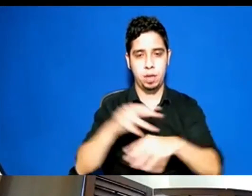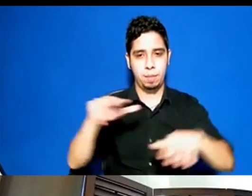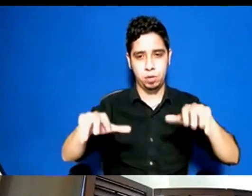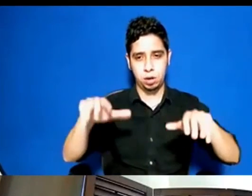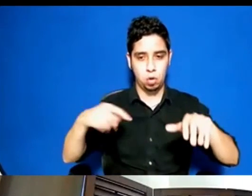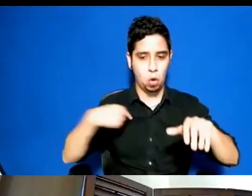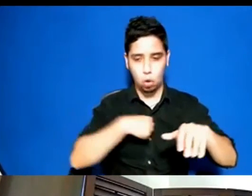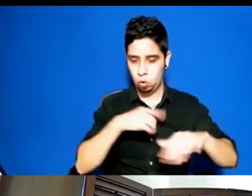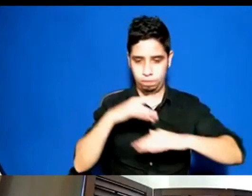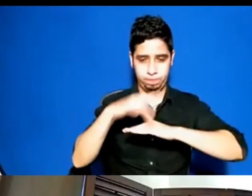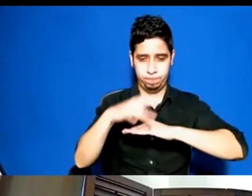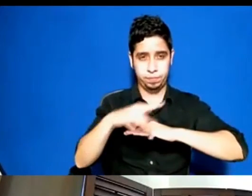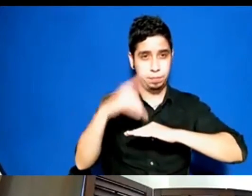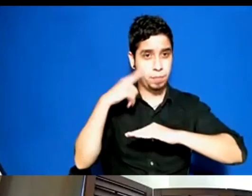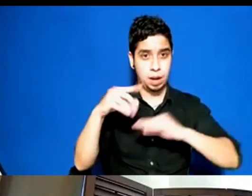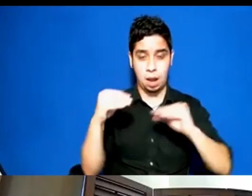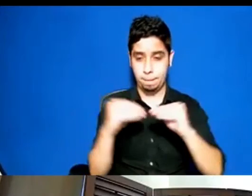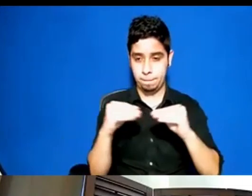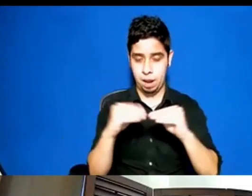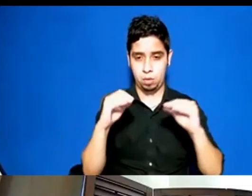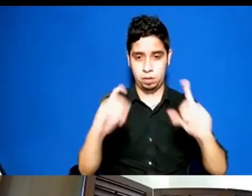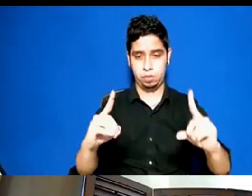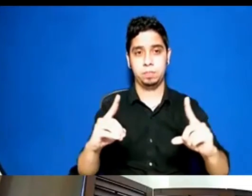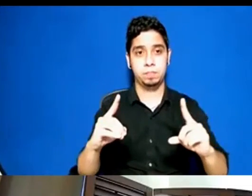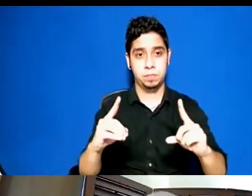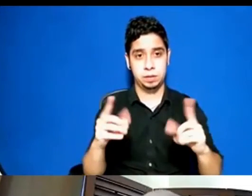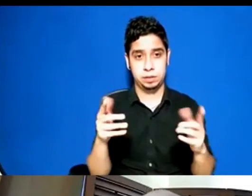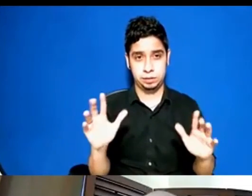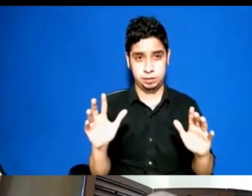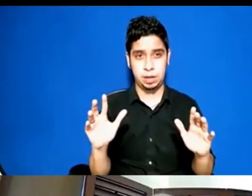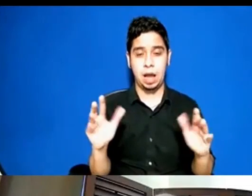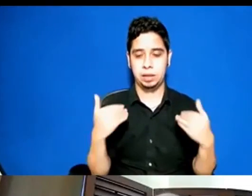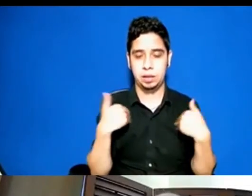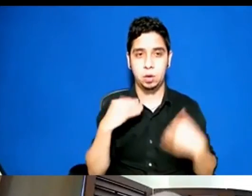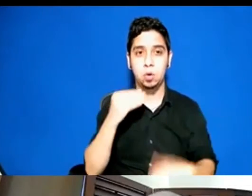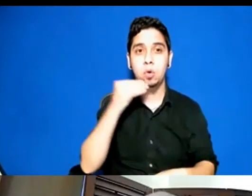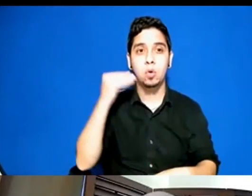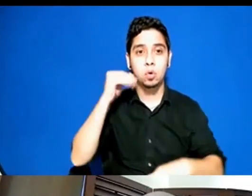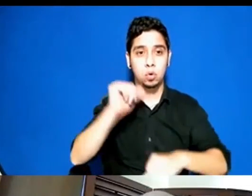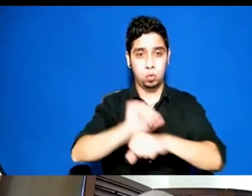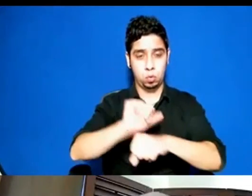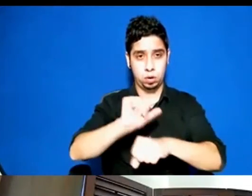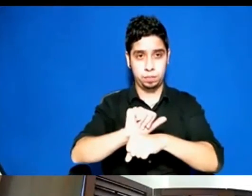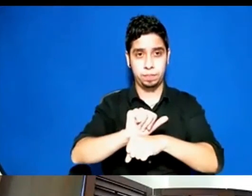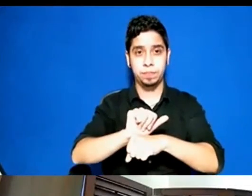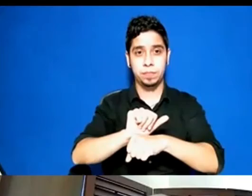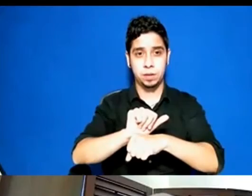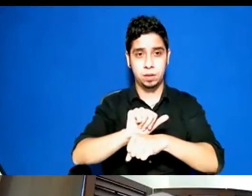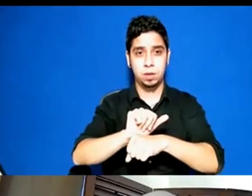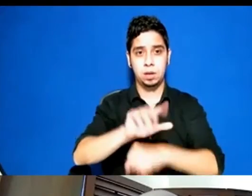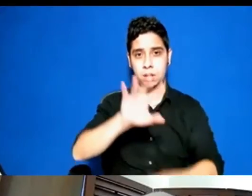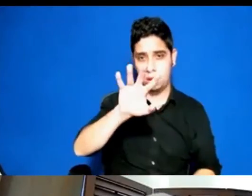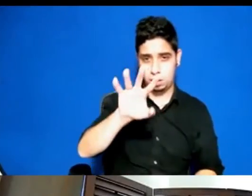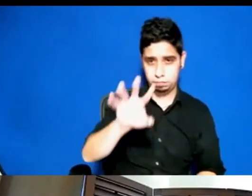para seguir educando. Y bueno, ya tengo ahora ya una asignación de poner en agenda el proyecto